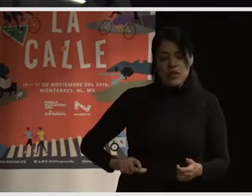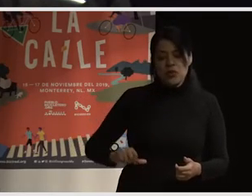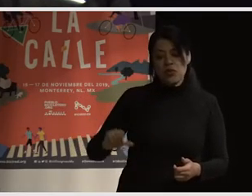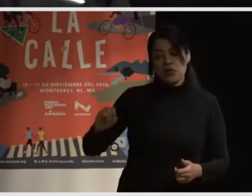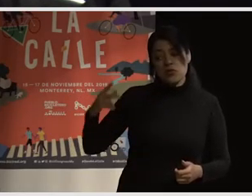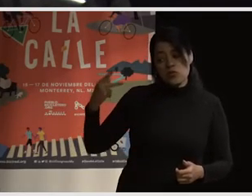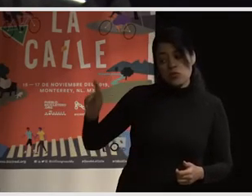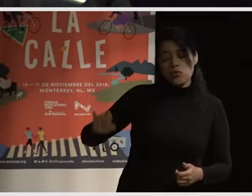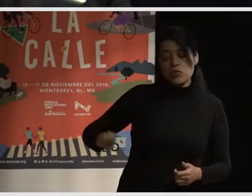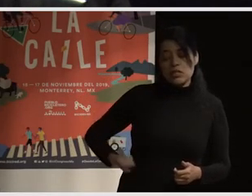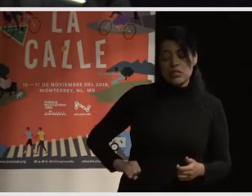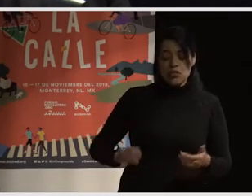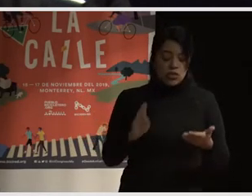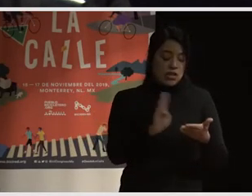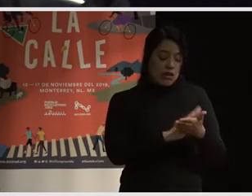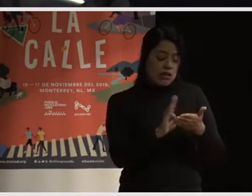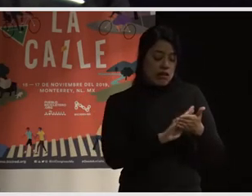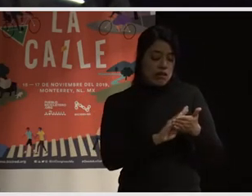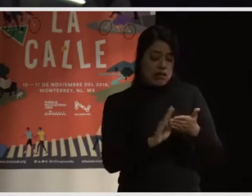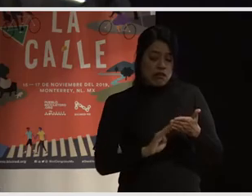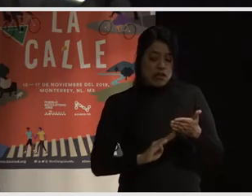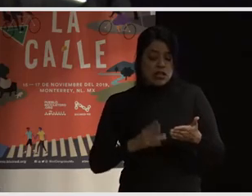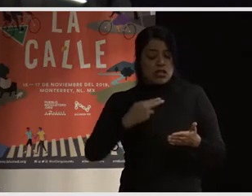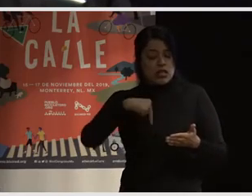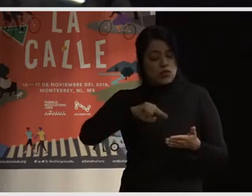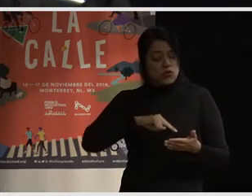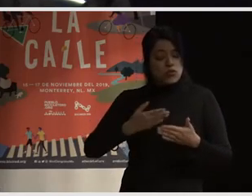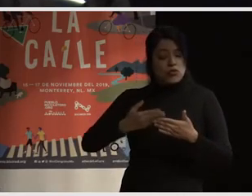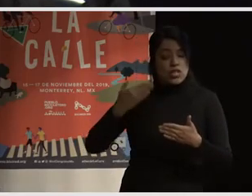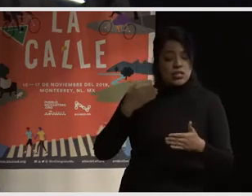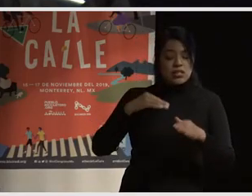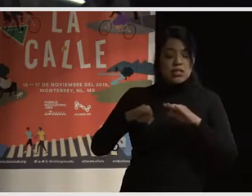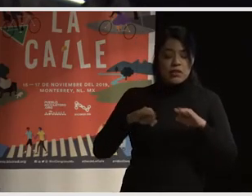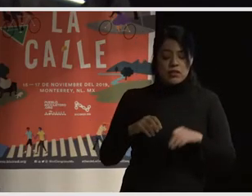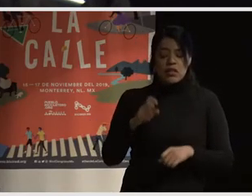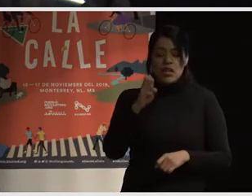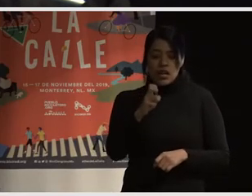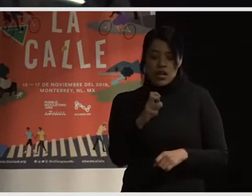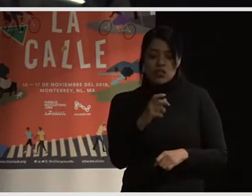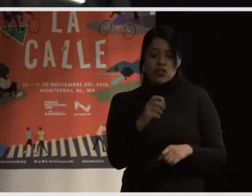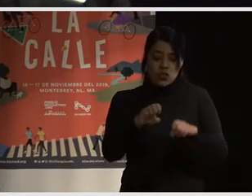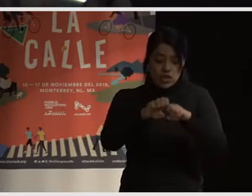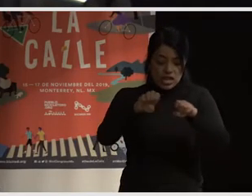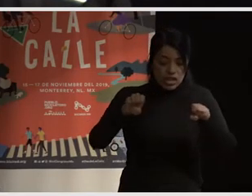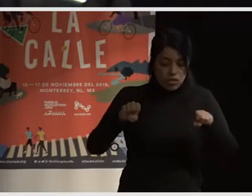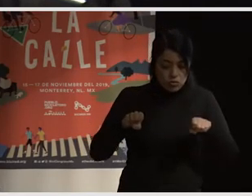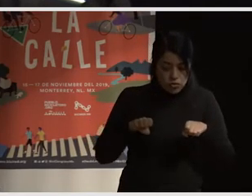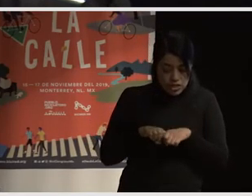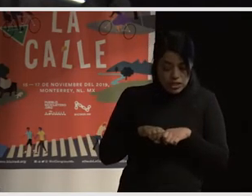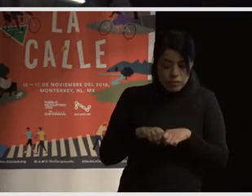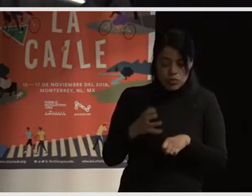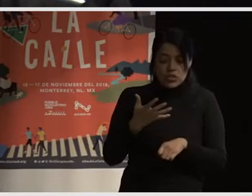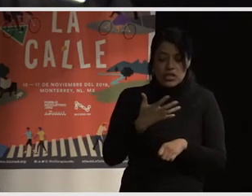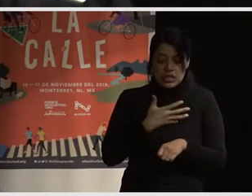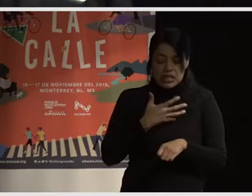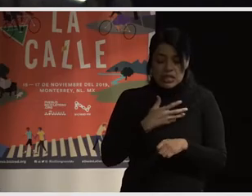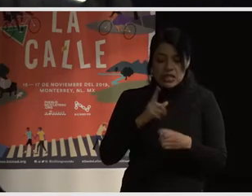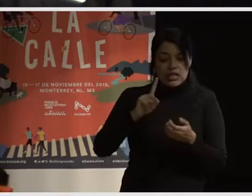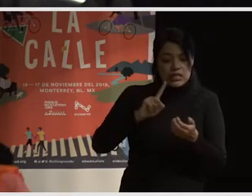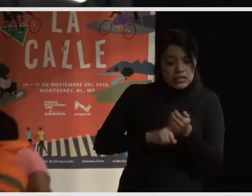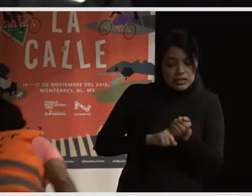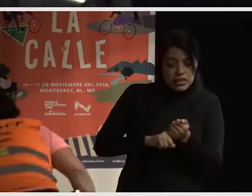borre todo el trabajo que costó llegar ahí a eso yo sumaría que los equipos que sí que tienen que estar dentro